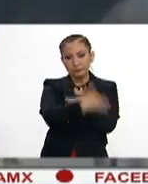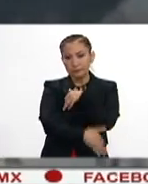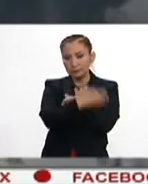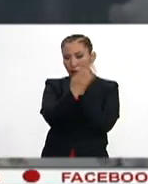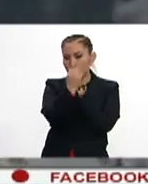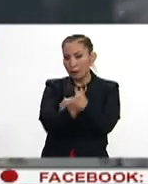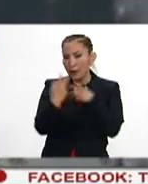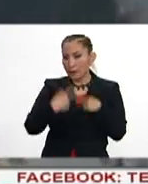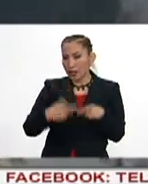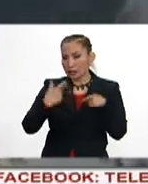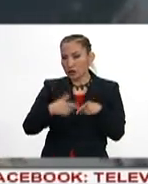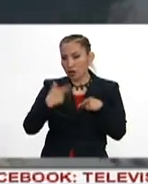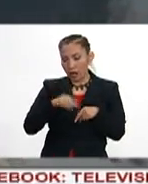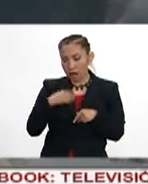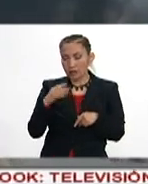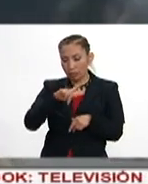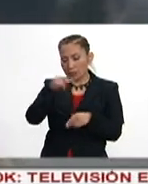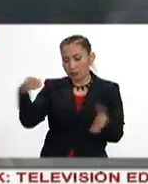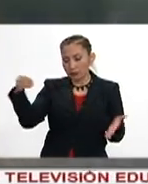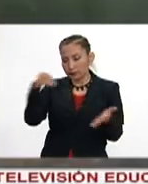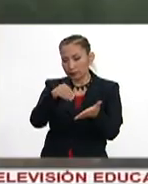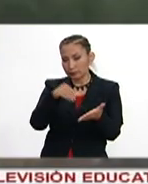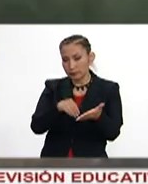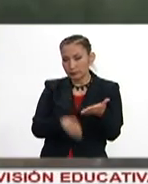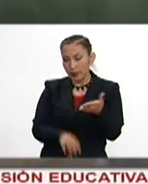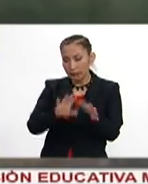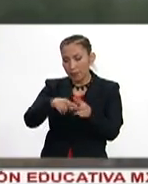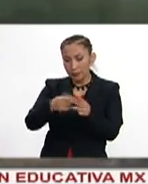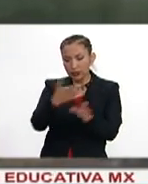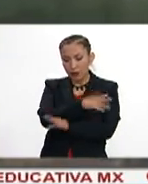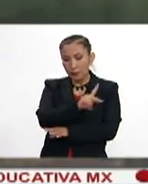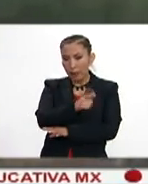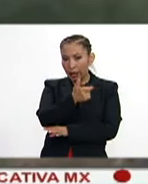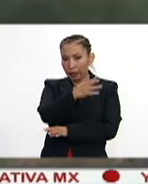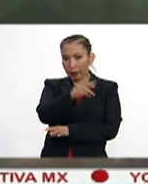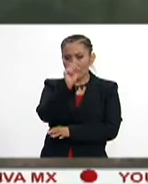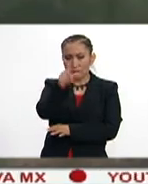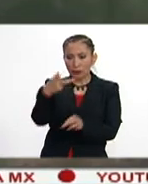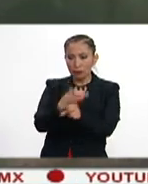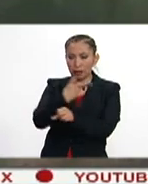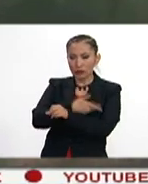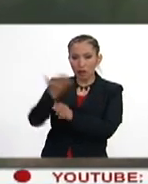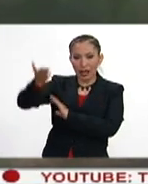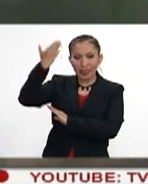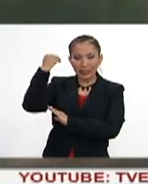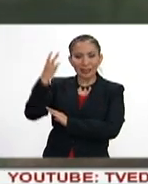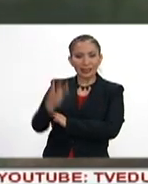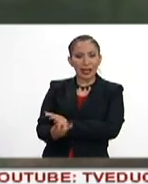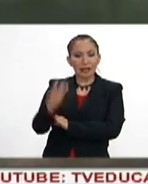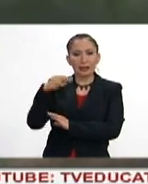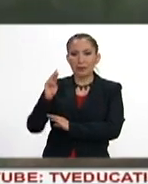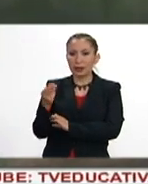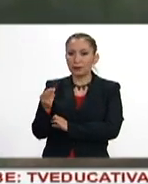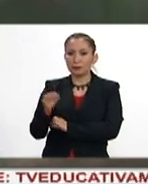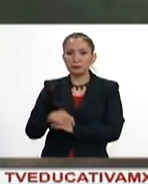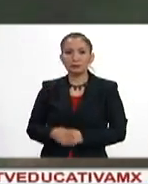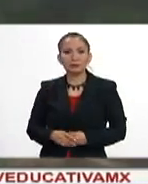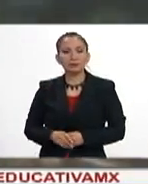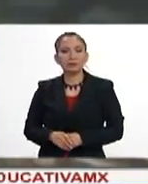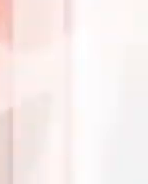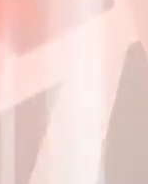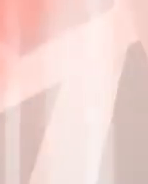preventiva de 9 personas y serán integradas a la que ya inició la PGR por los acontecimientos del pasado 3 de mayo.